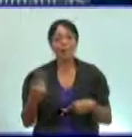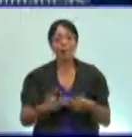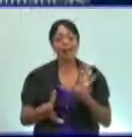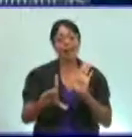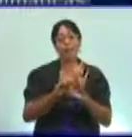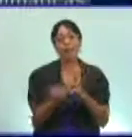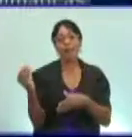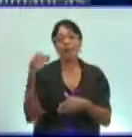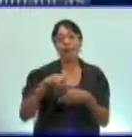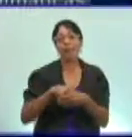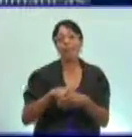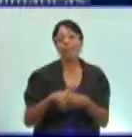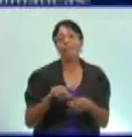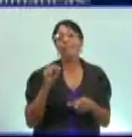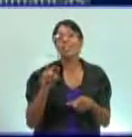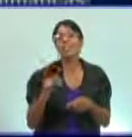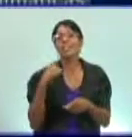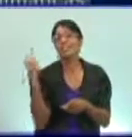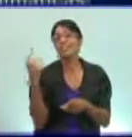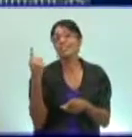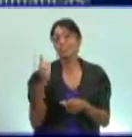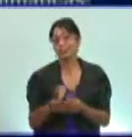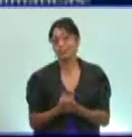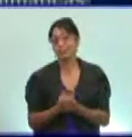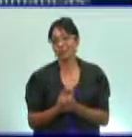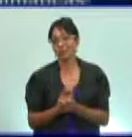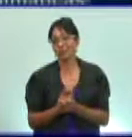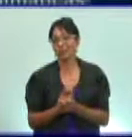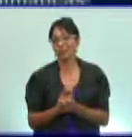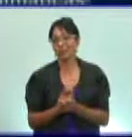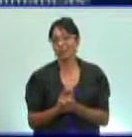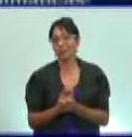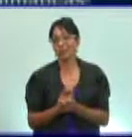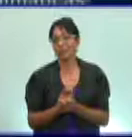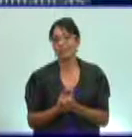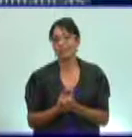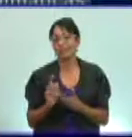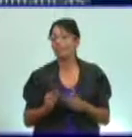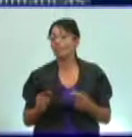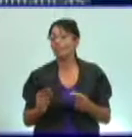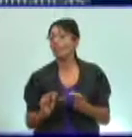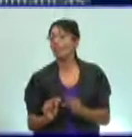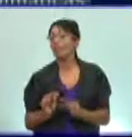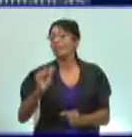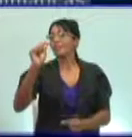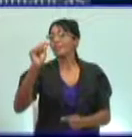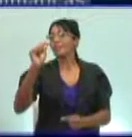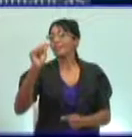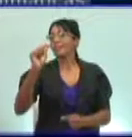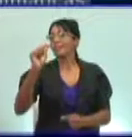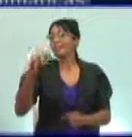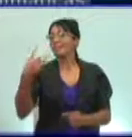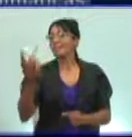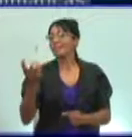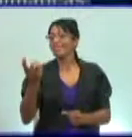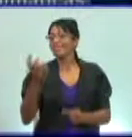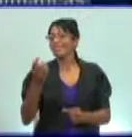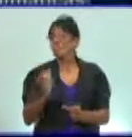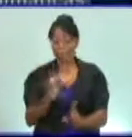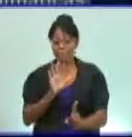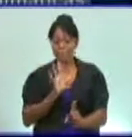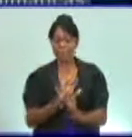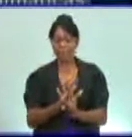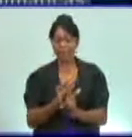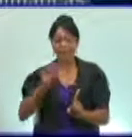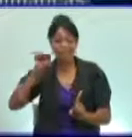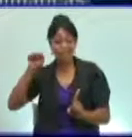integridad de ese ciclón, porque ella, teniendo en cuenta que es la altitud, va a provocar que el ciclón